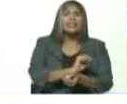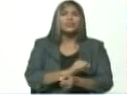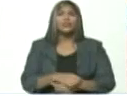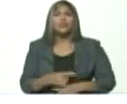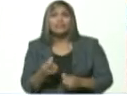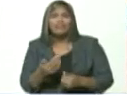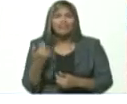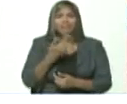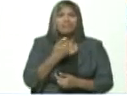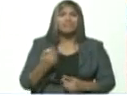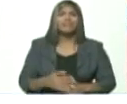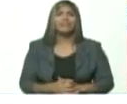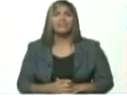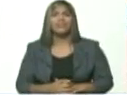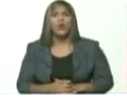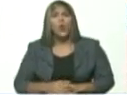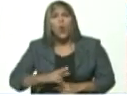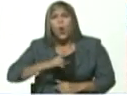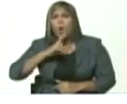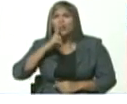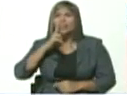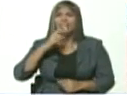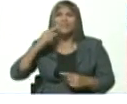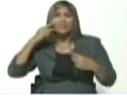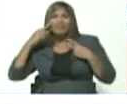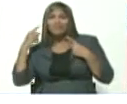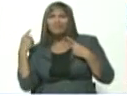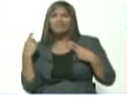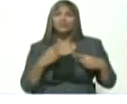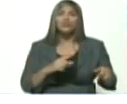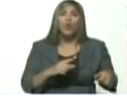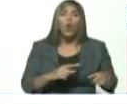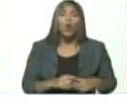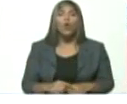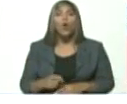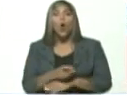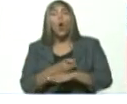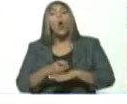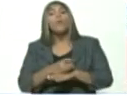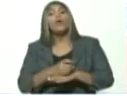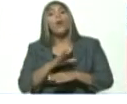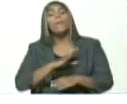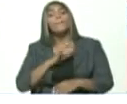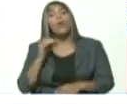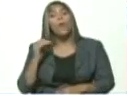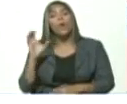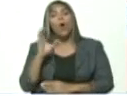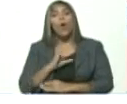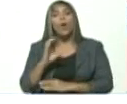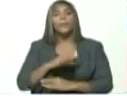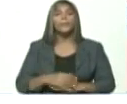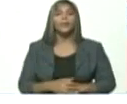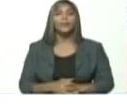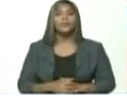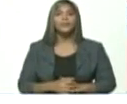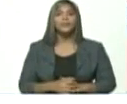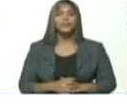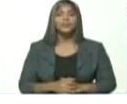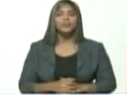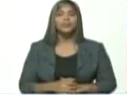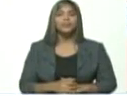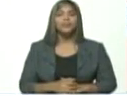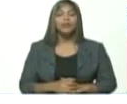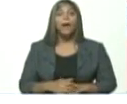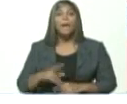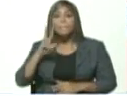neoliberal, las penurias, los abandonos del capitalismo neoliberal. Y cuando vemos